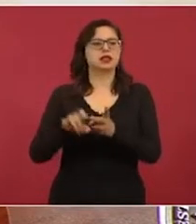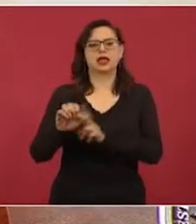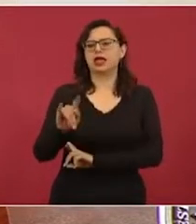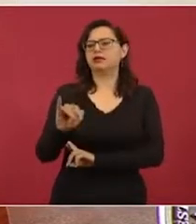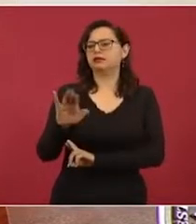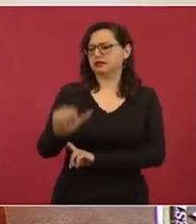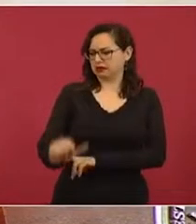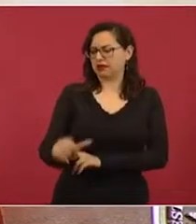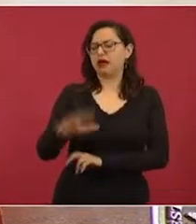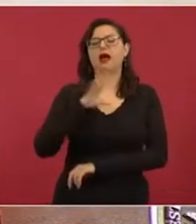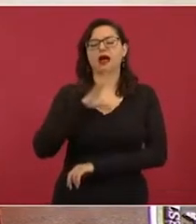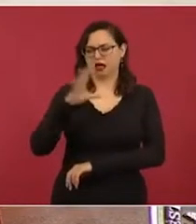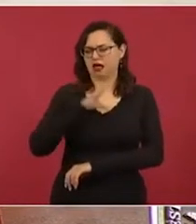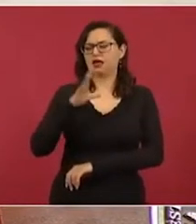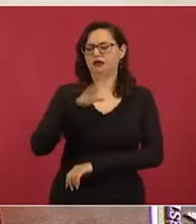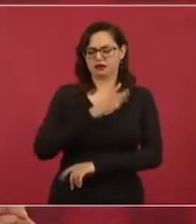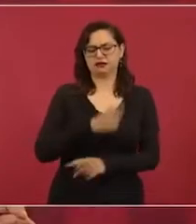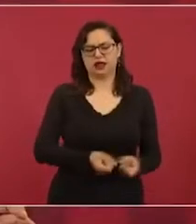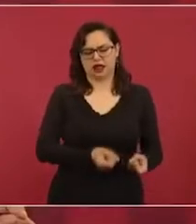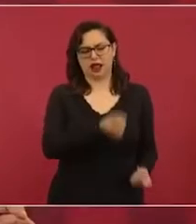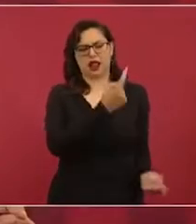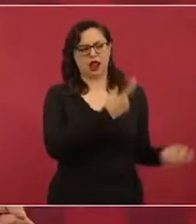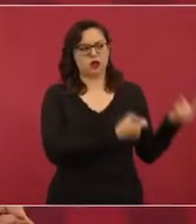pero hay otras